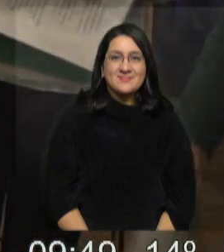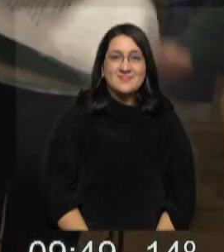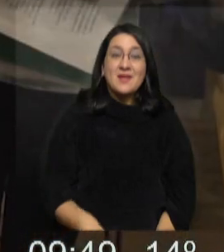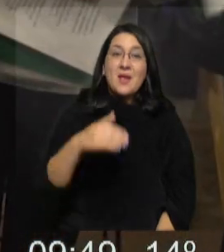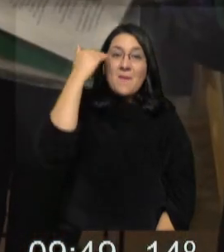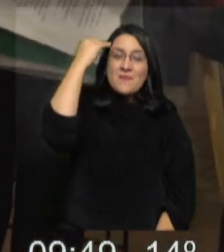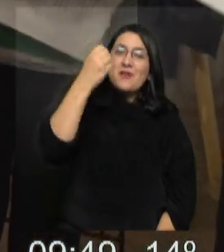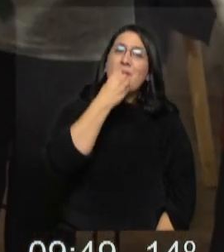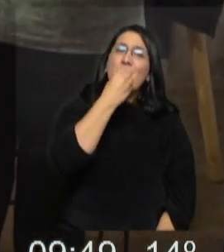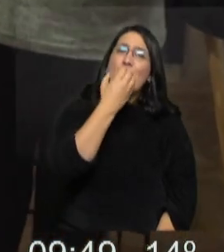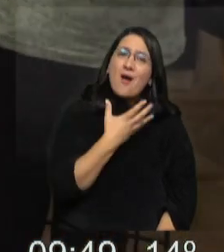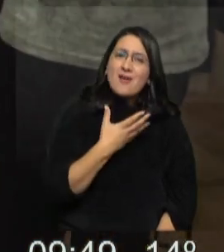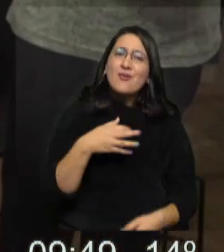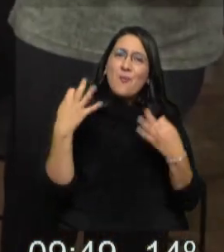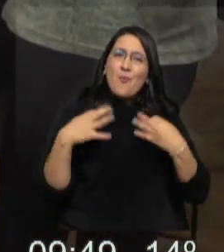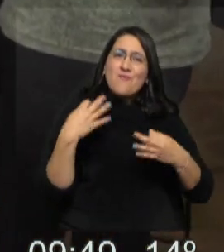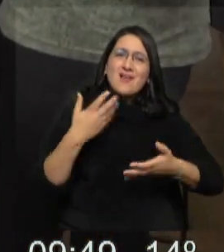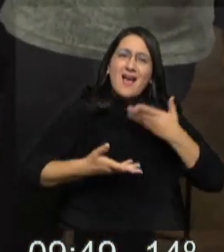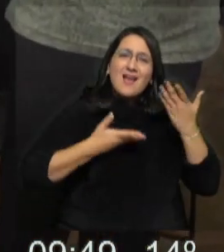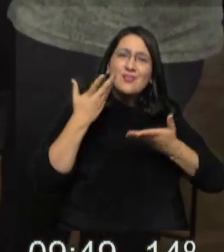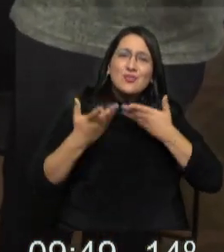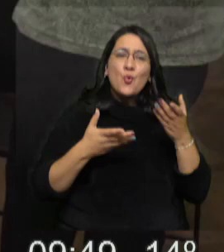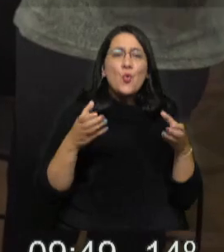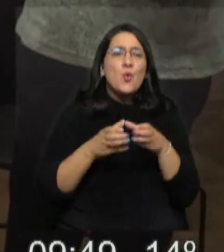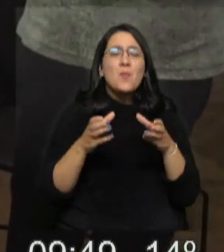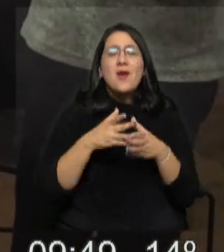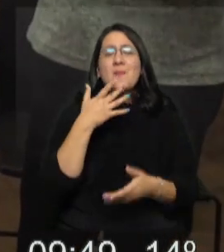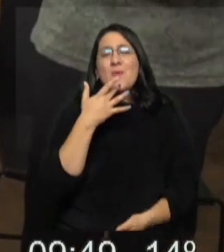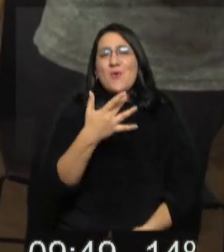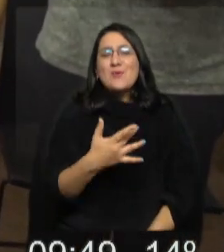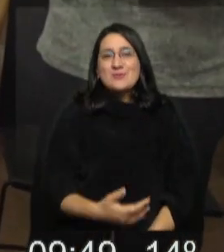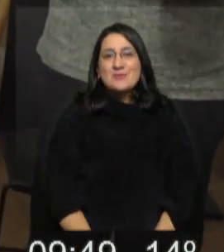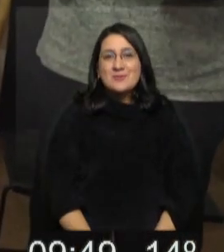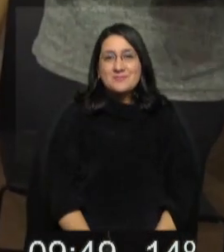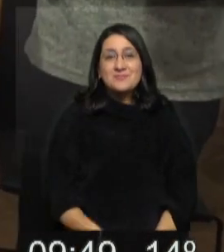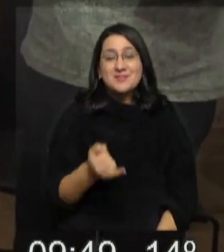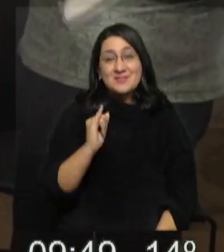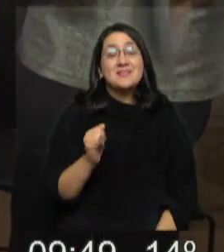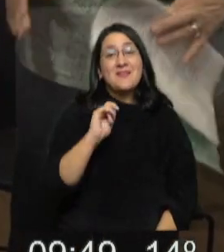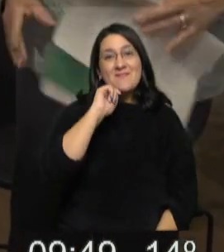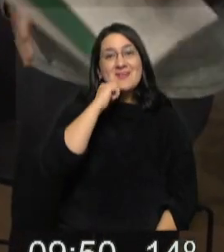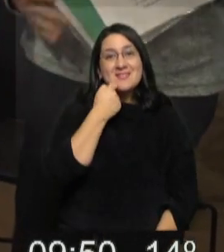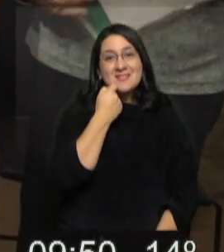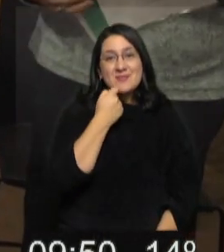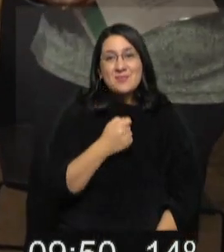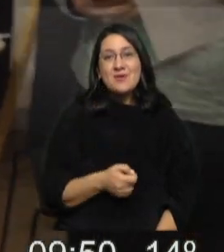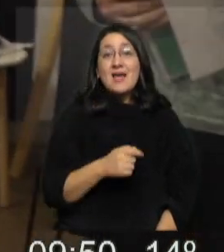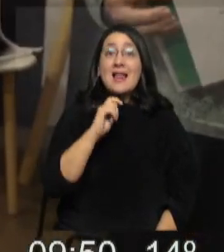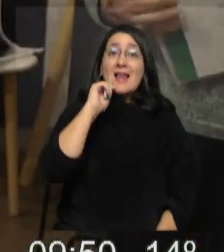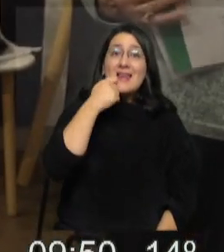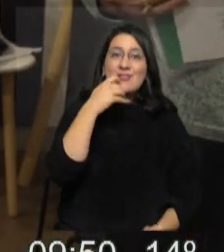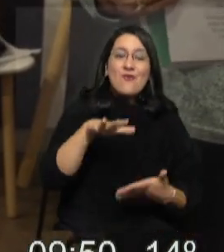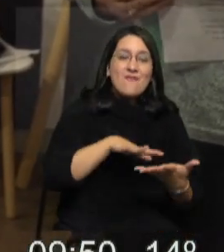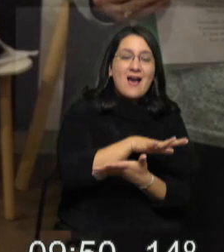Profe, qué bueno, qué bien cantado. Grupo hermoso, ¿no? Grupo hermoso, ¿viste? Sí, bellísimo, sí. Lindo